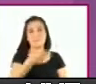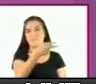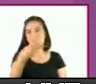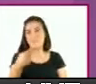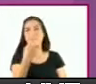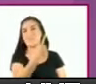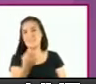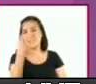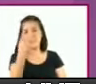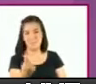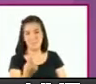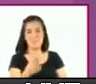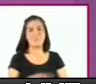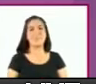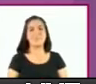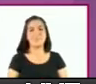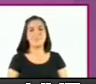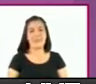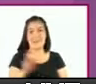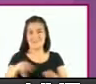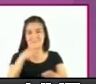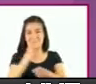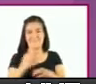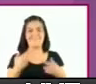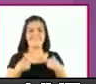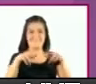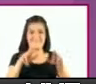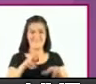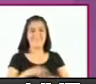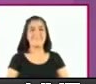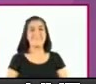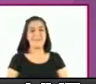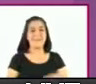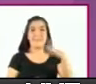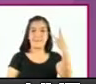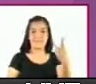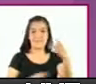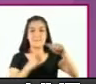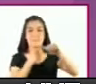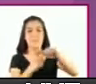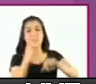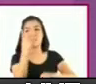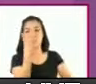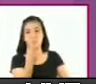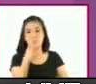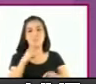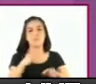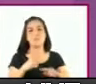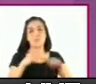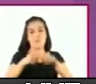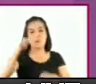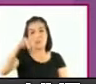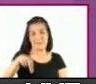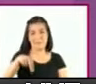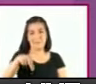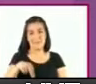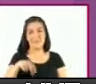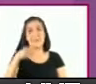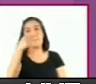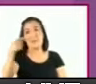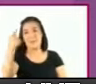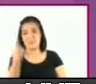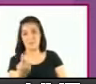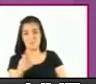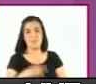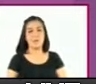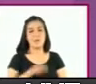a 101. En la segunda expresión, 3 más 2 por n-1 para